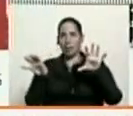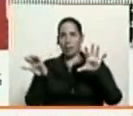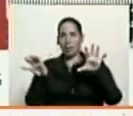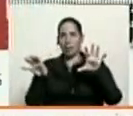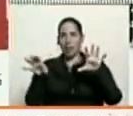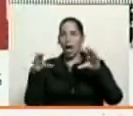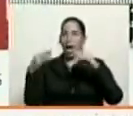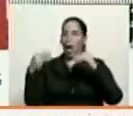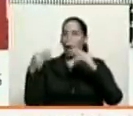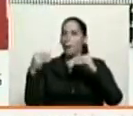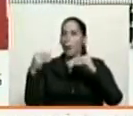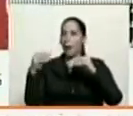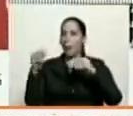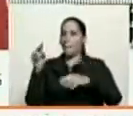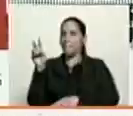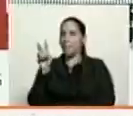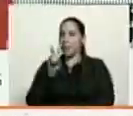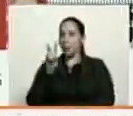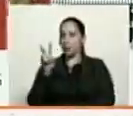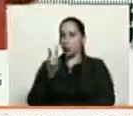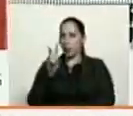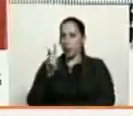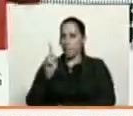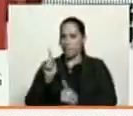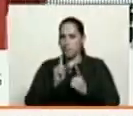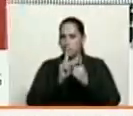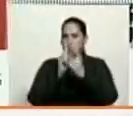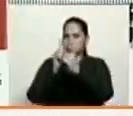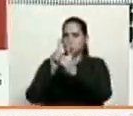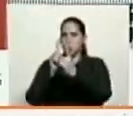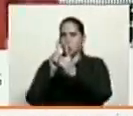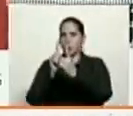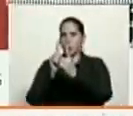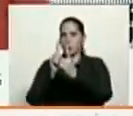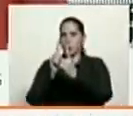Venezuela. Los persiguen sin darse inclusive